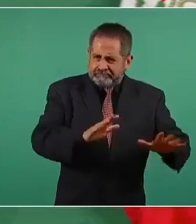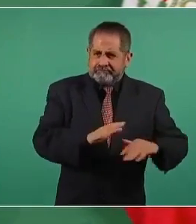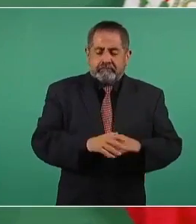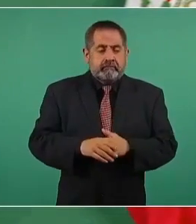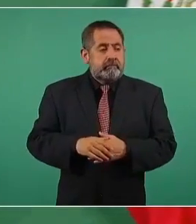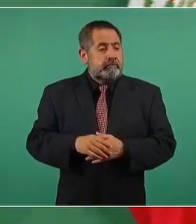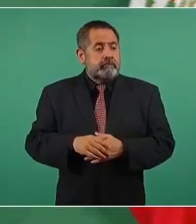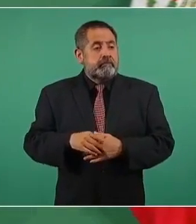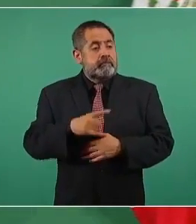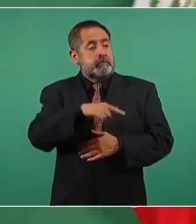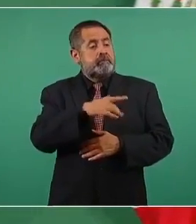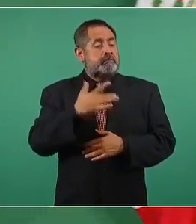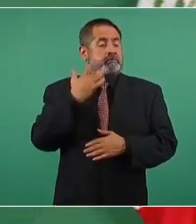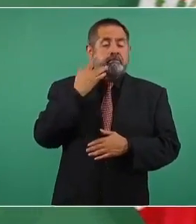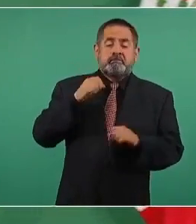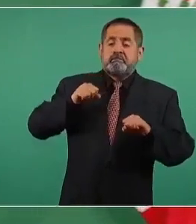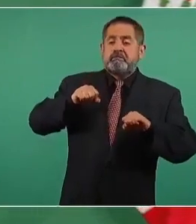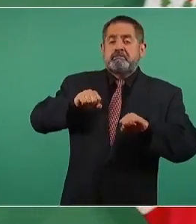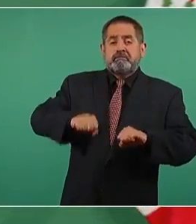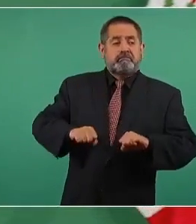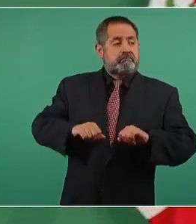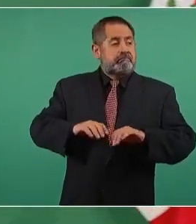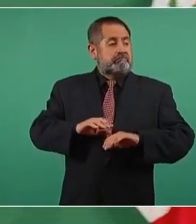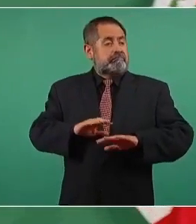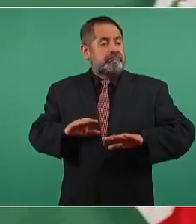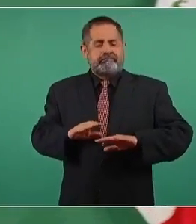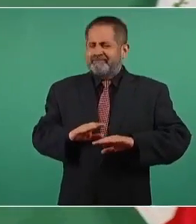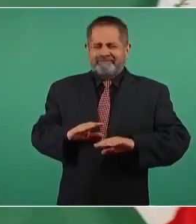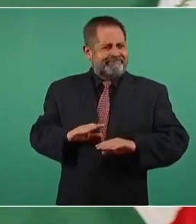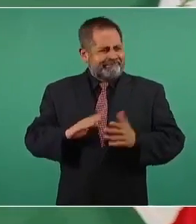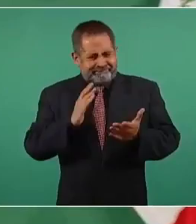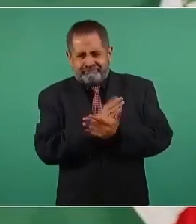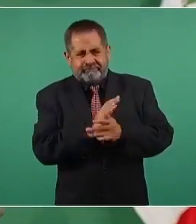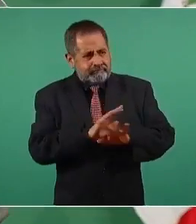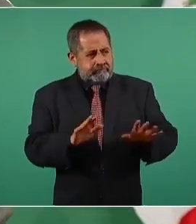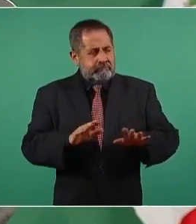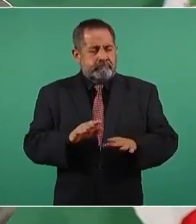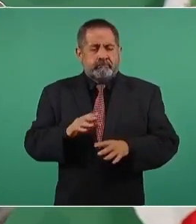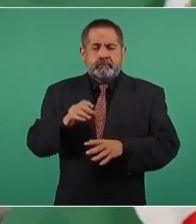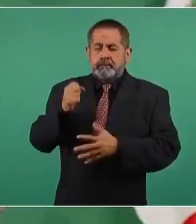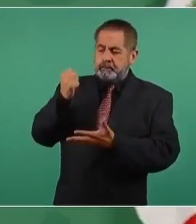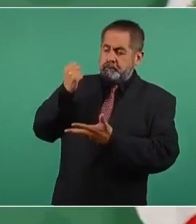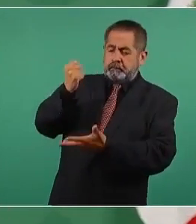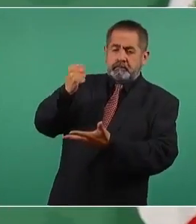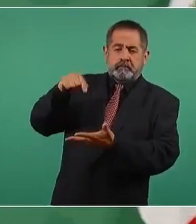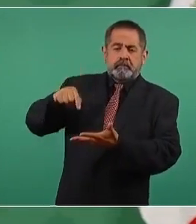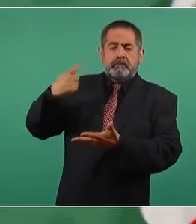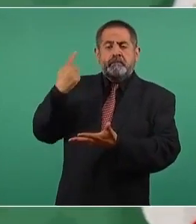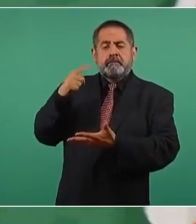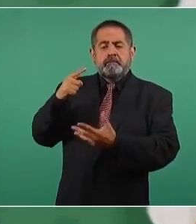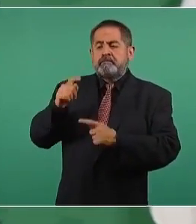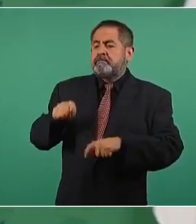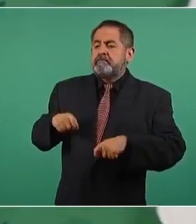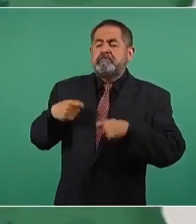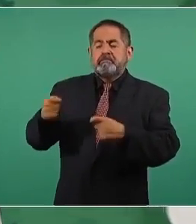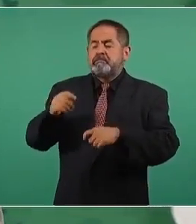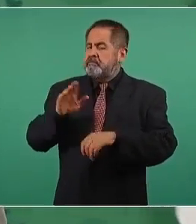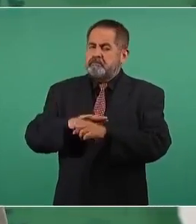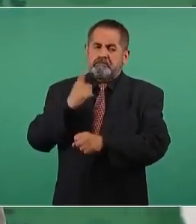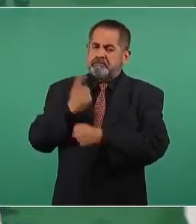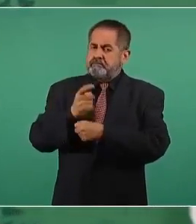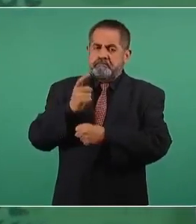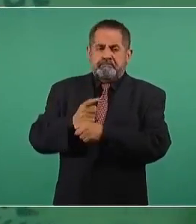acabar con los privilegios y para que el presupuesto se destine de manera